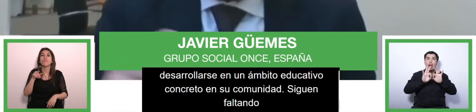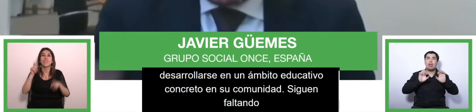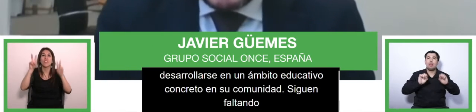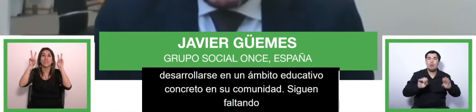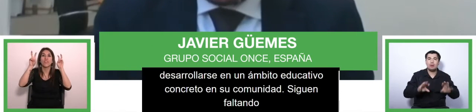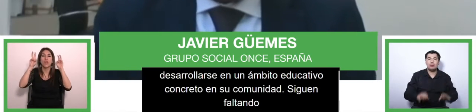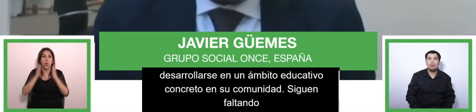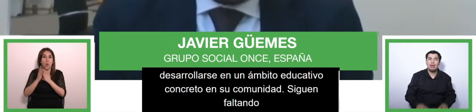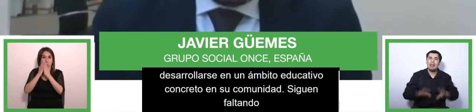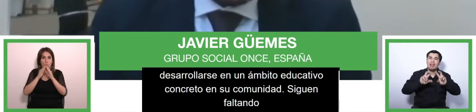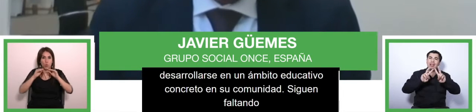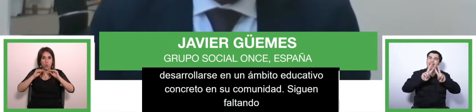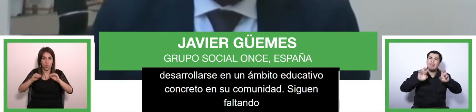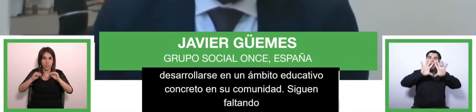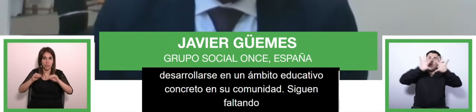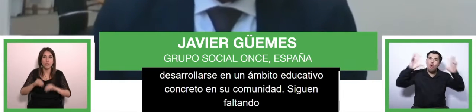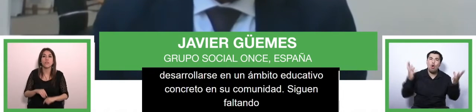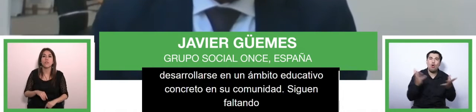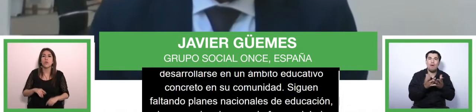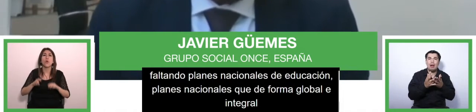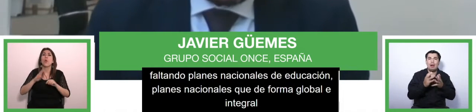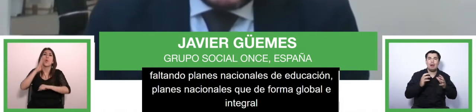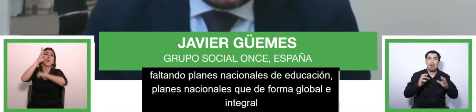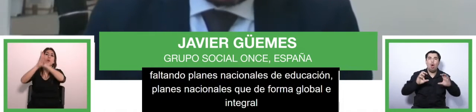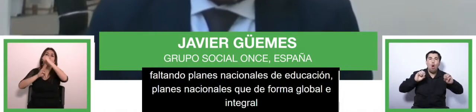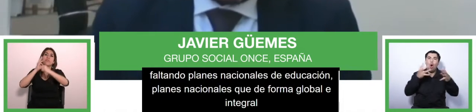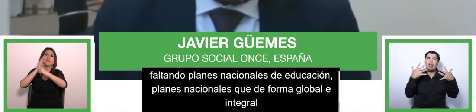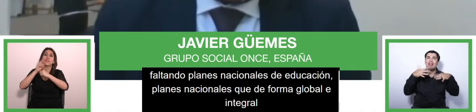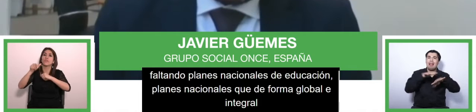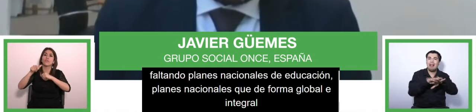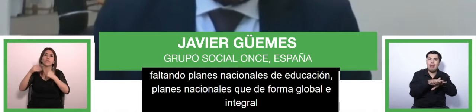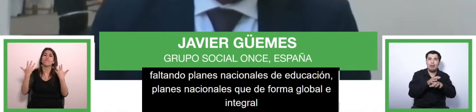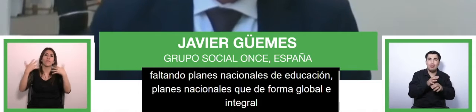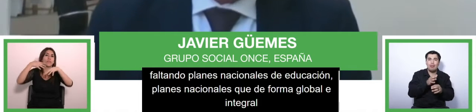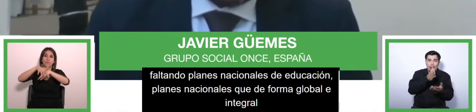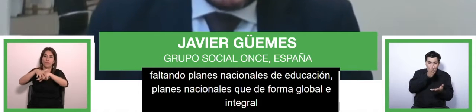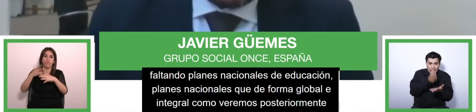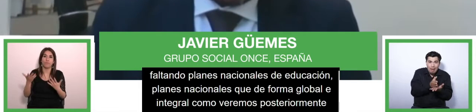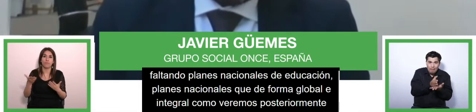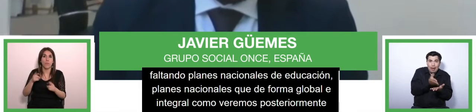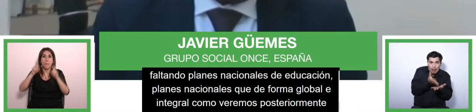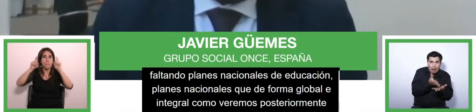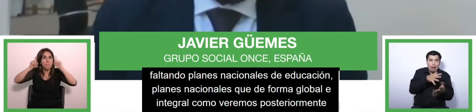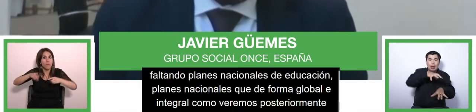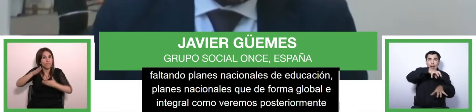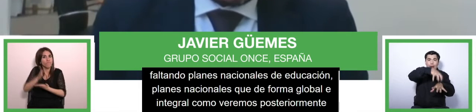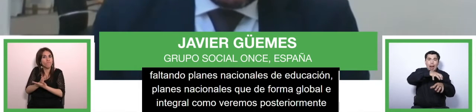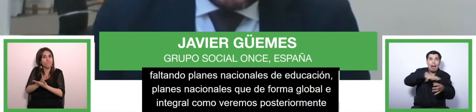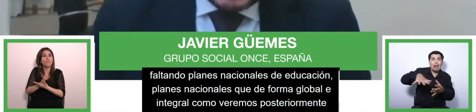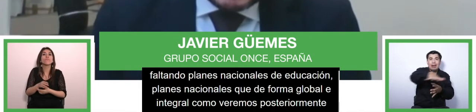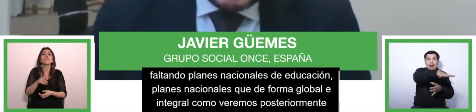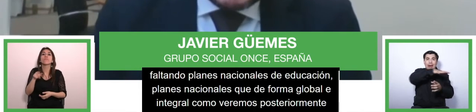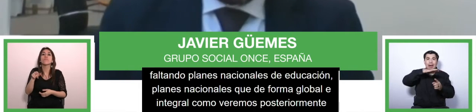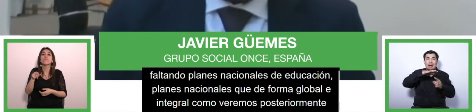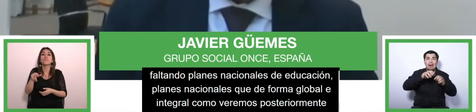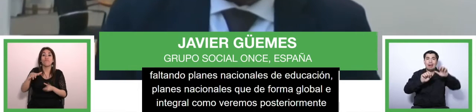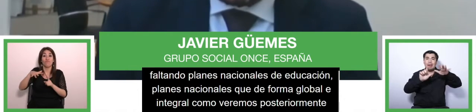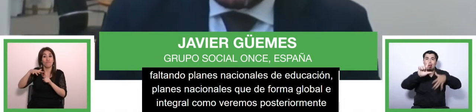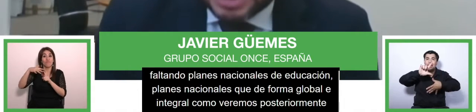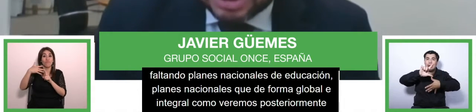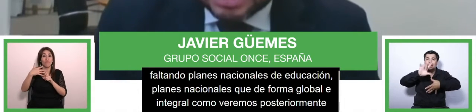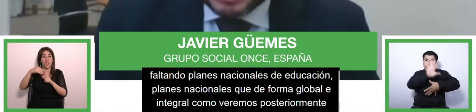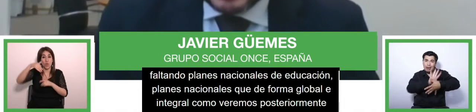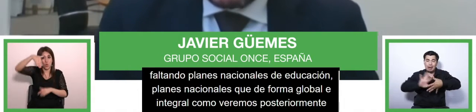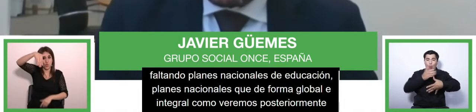e integral, como veremos posteriormente, tienen que darse en la región para que las personas con discapacidad puedan tener un